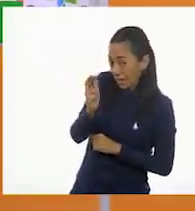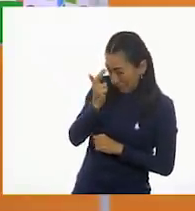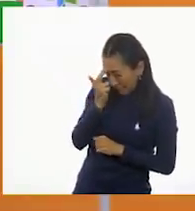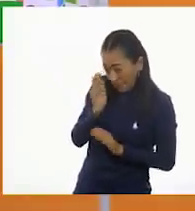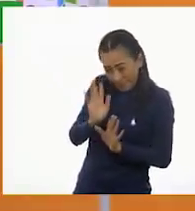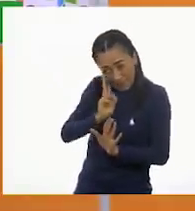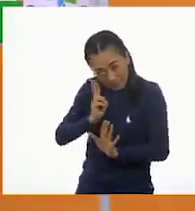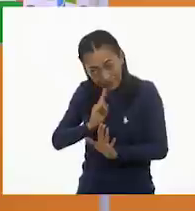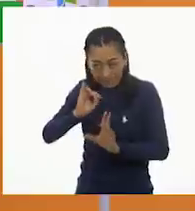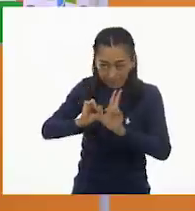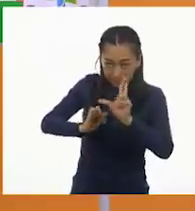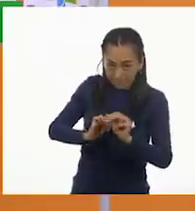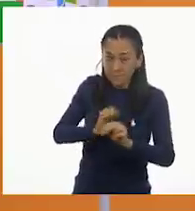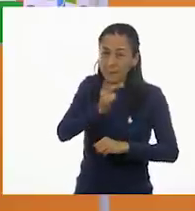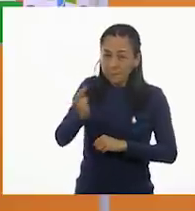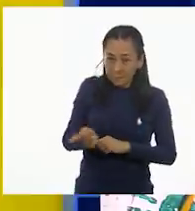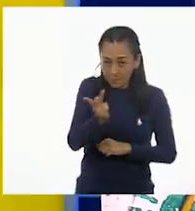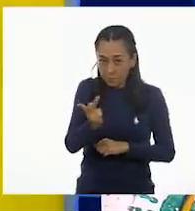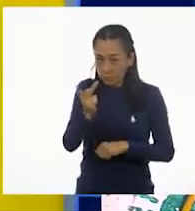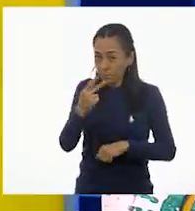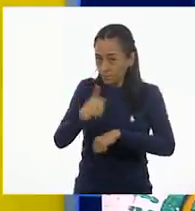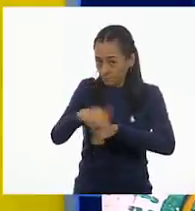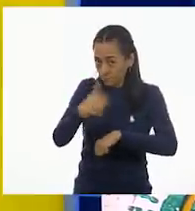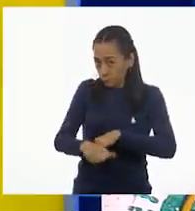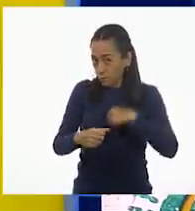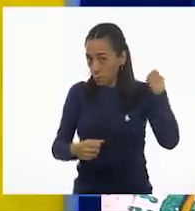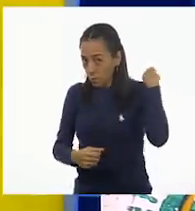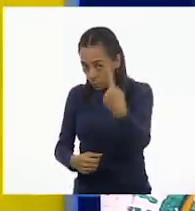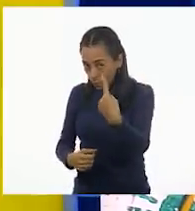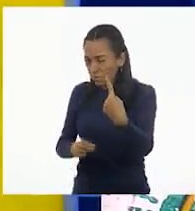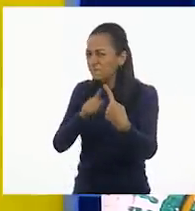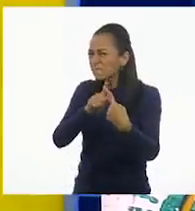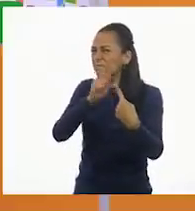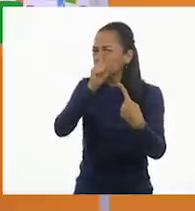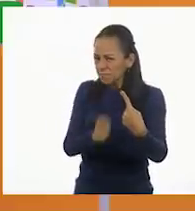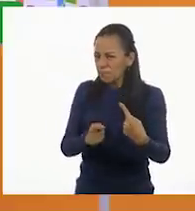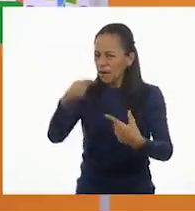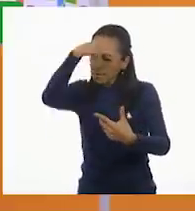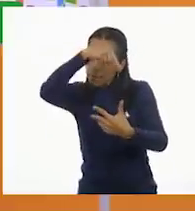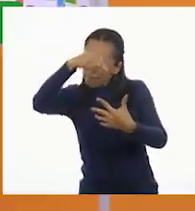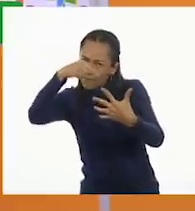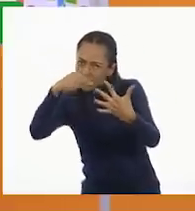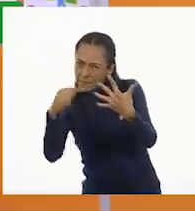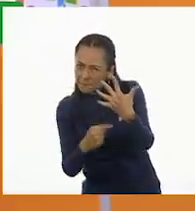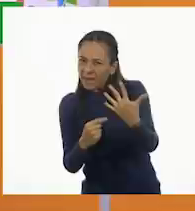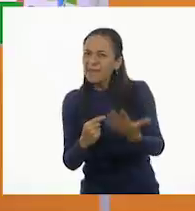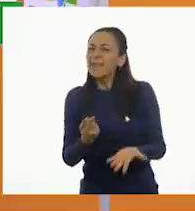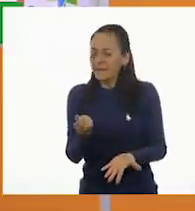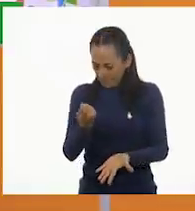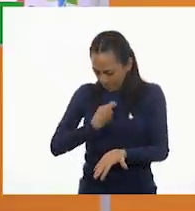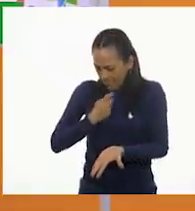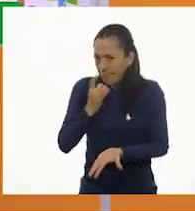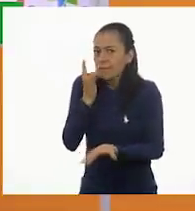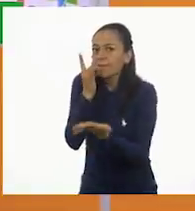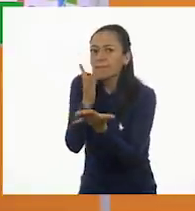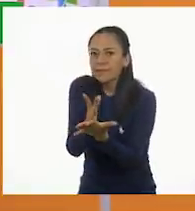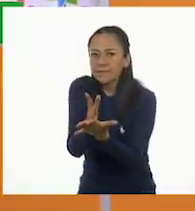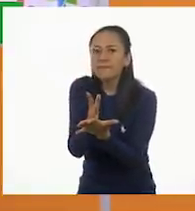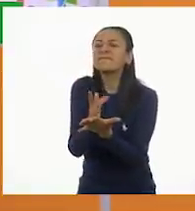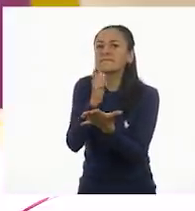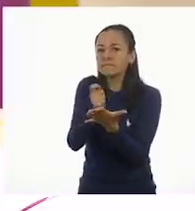uno es, ¿cuáles son los datos de identidad que todos deben de